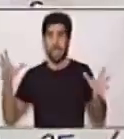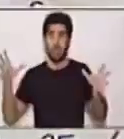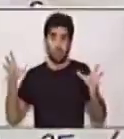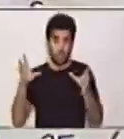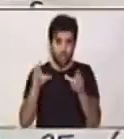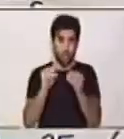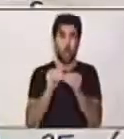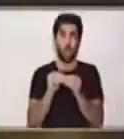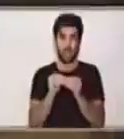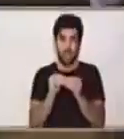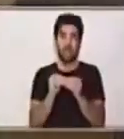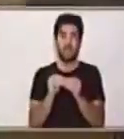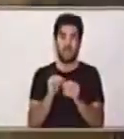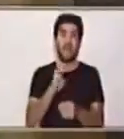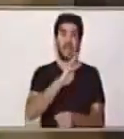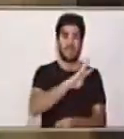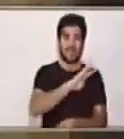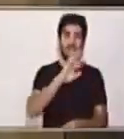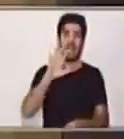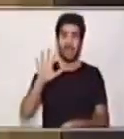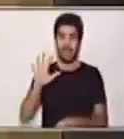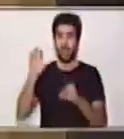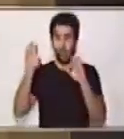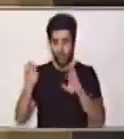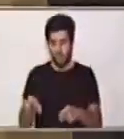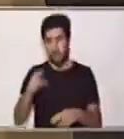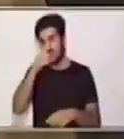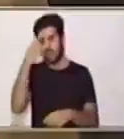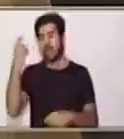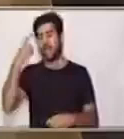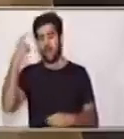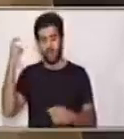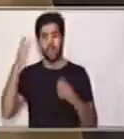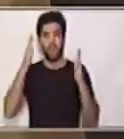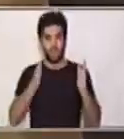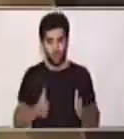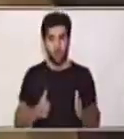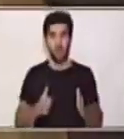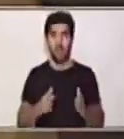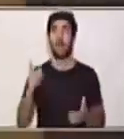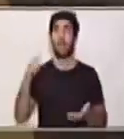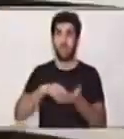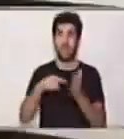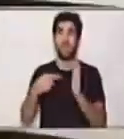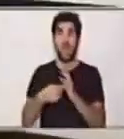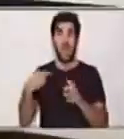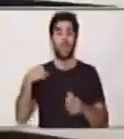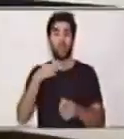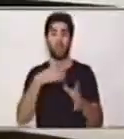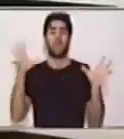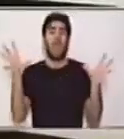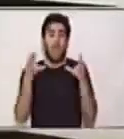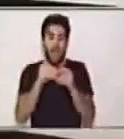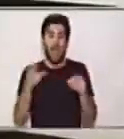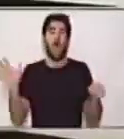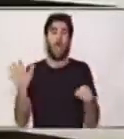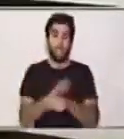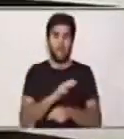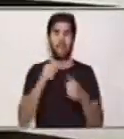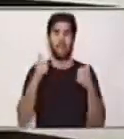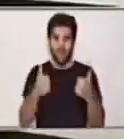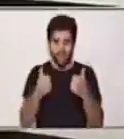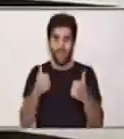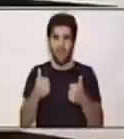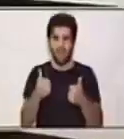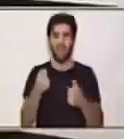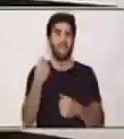son 35 colaboradores. Y entonces nos indica que sí estamos considerando todos los valores que nos dieron,